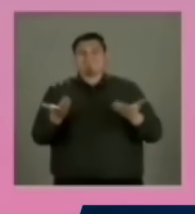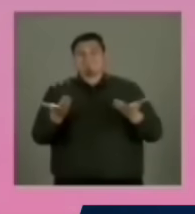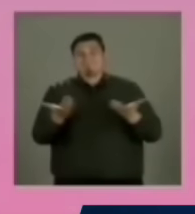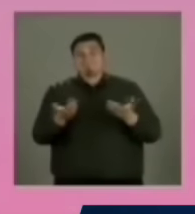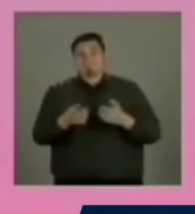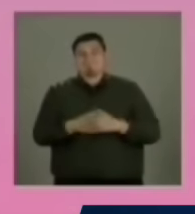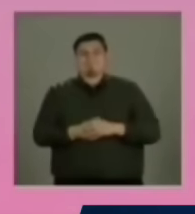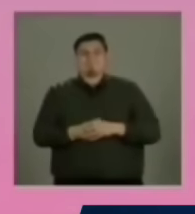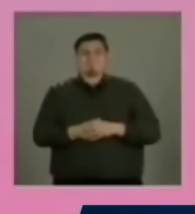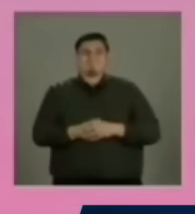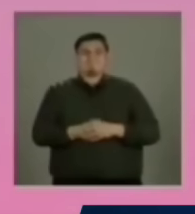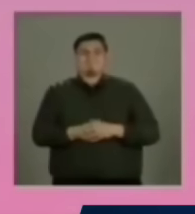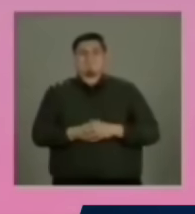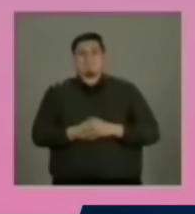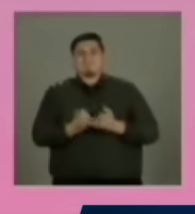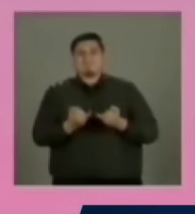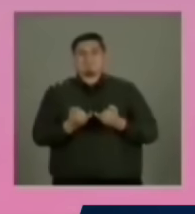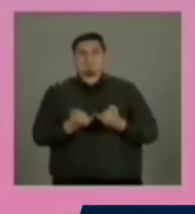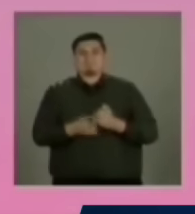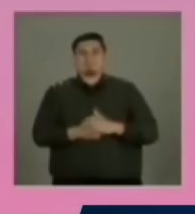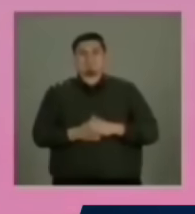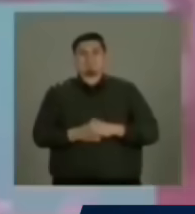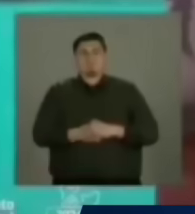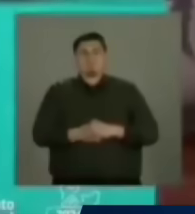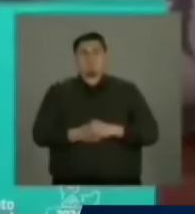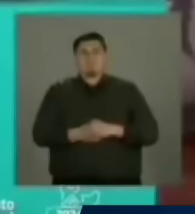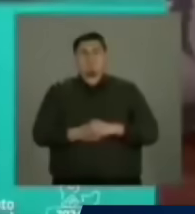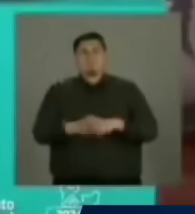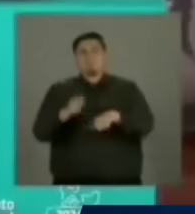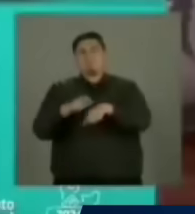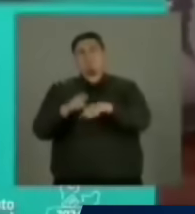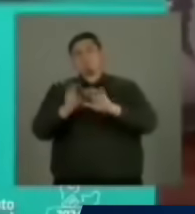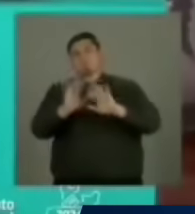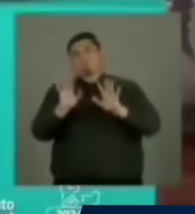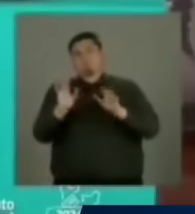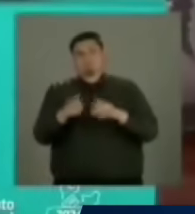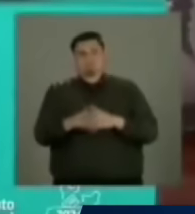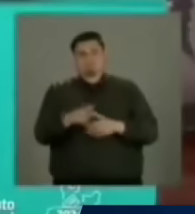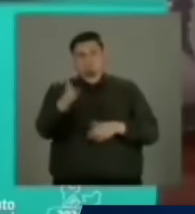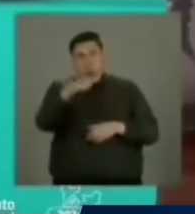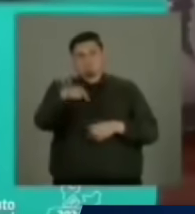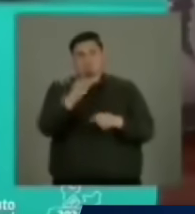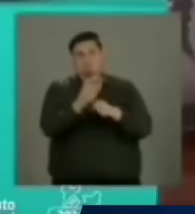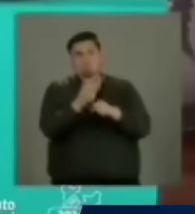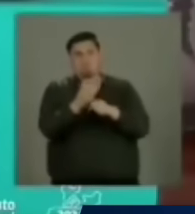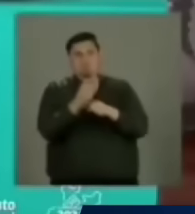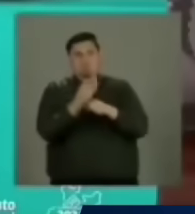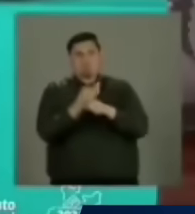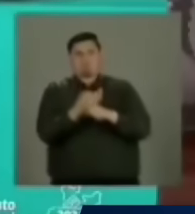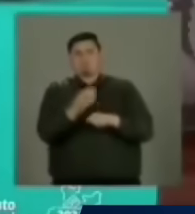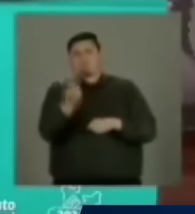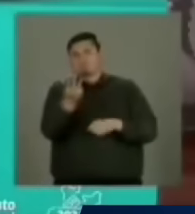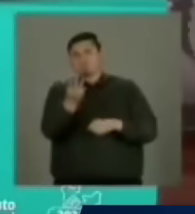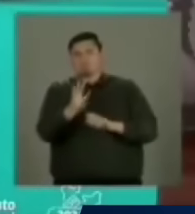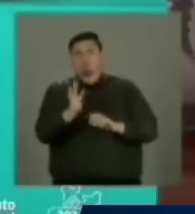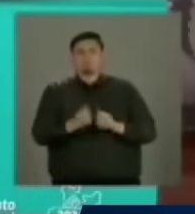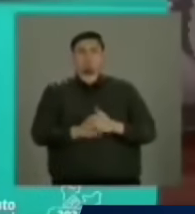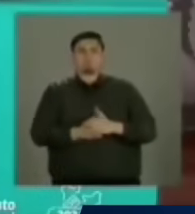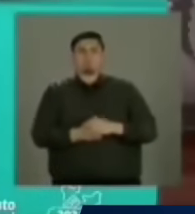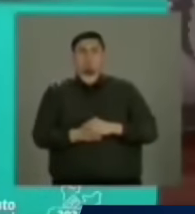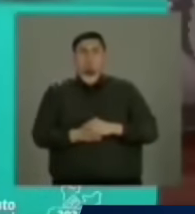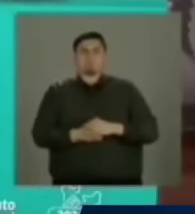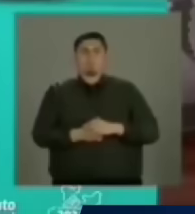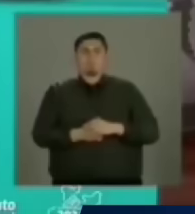Pri candidato ha concluido su intervención le había terminado